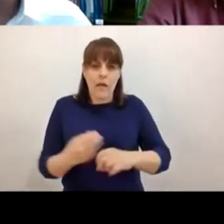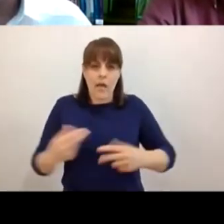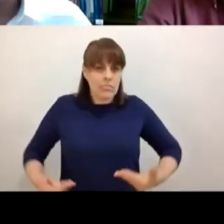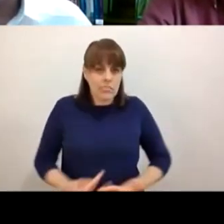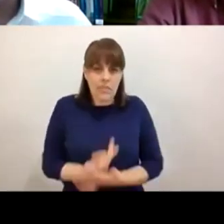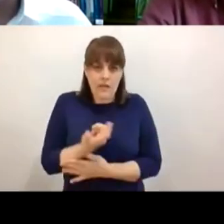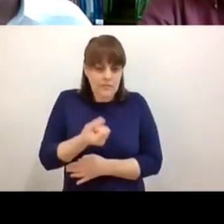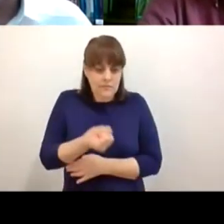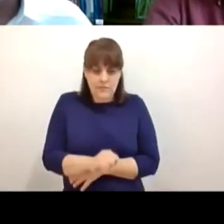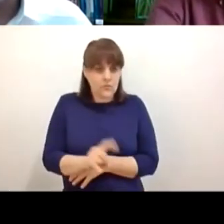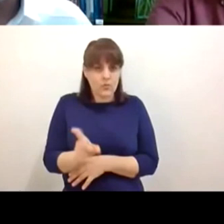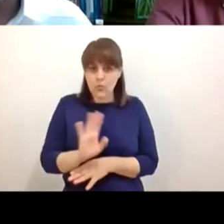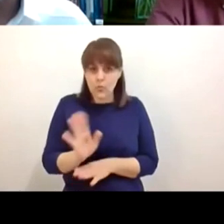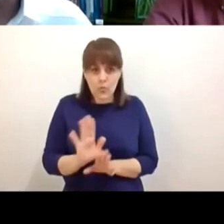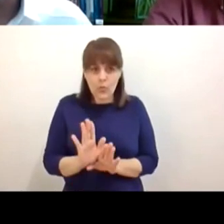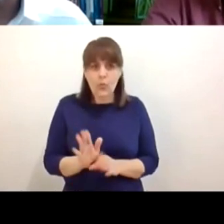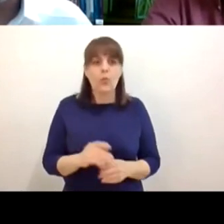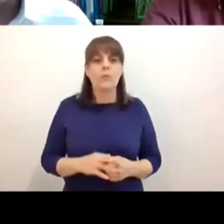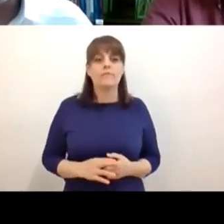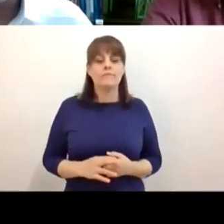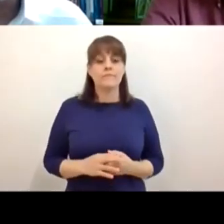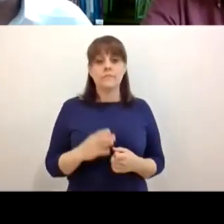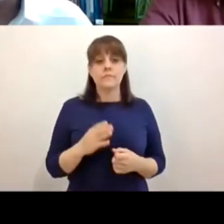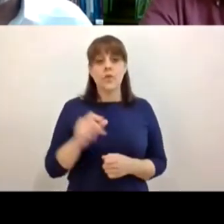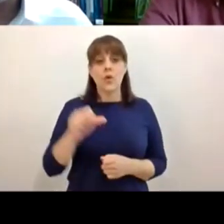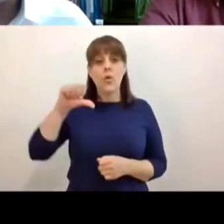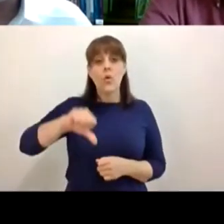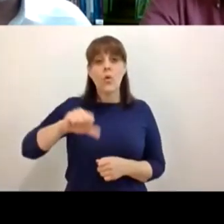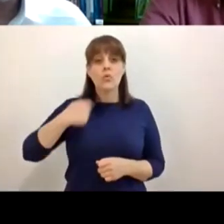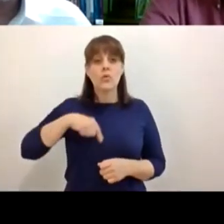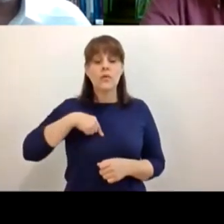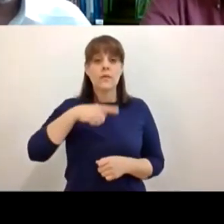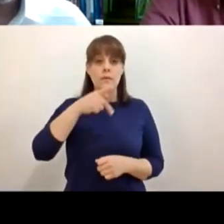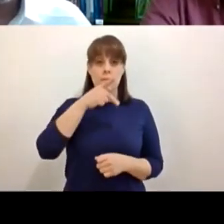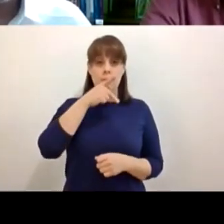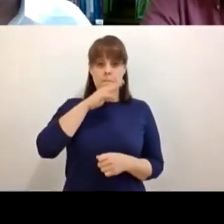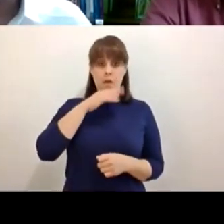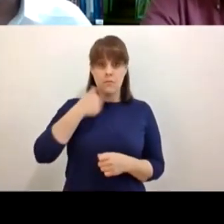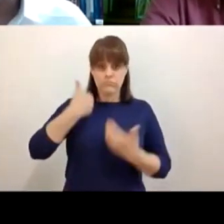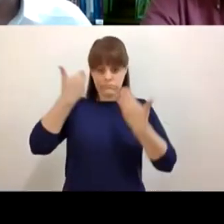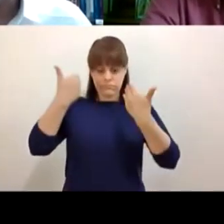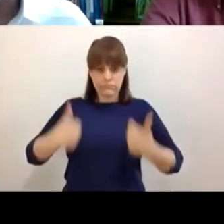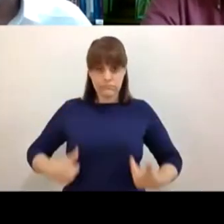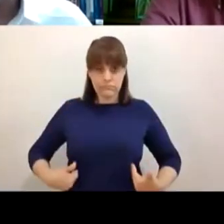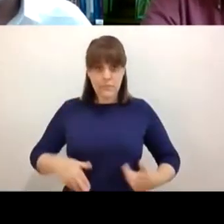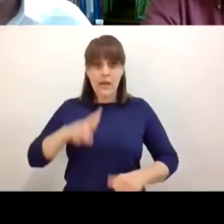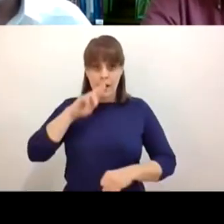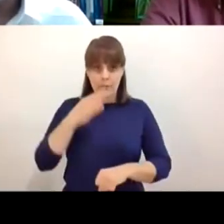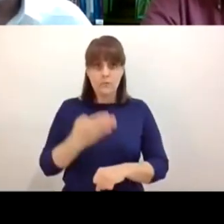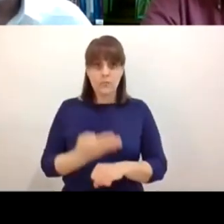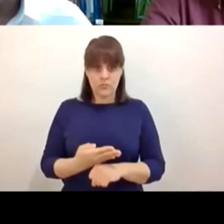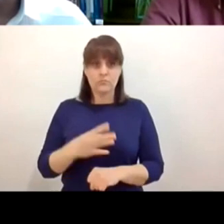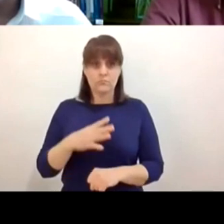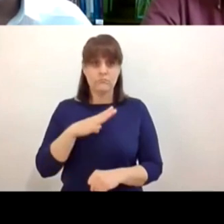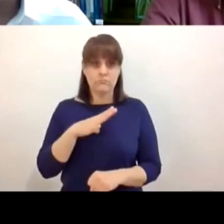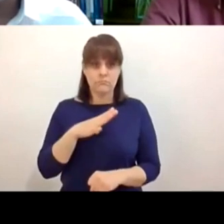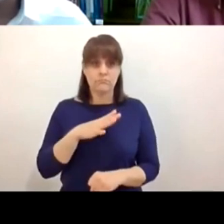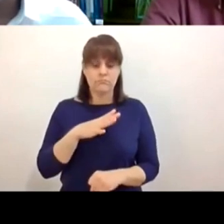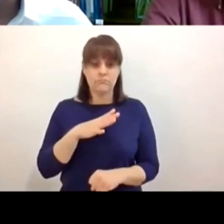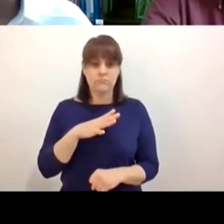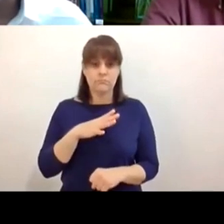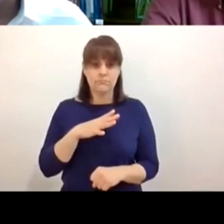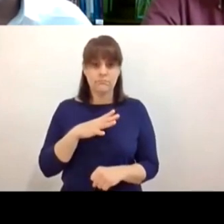tenemos una responsabilidad, quienes somos padres, y esa responsabilidad tiene